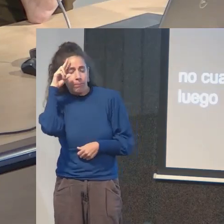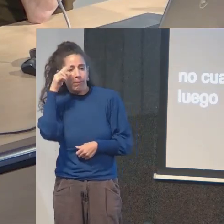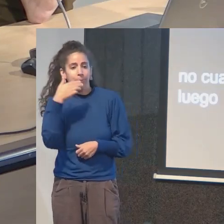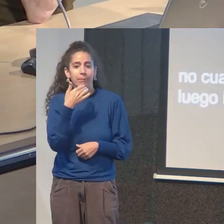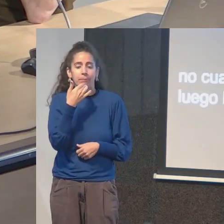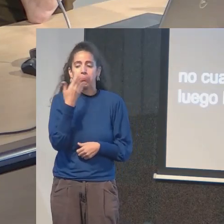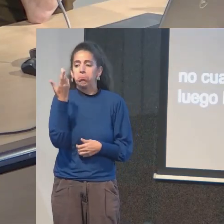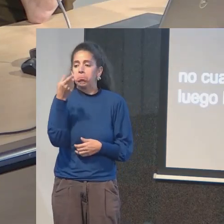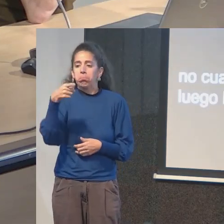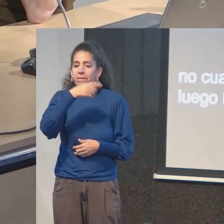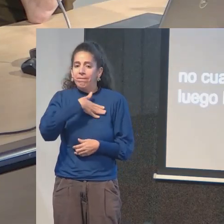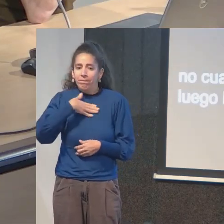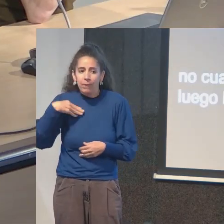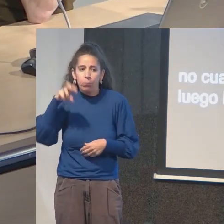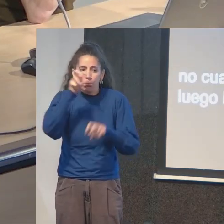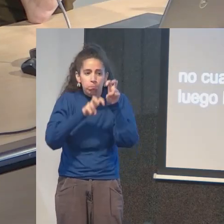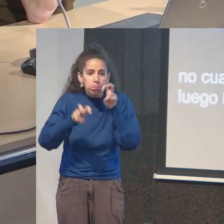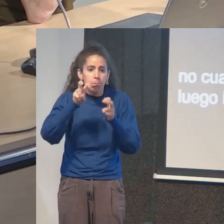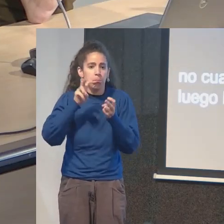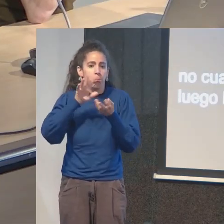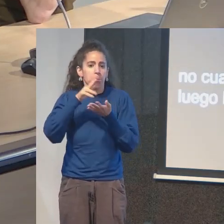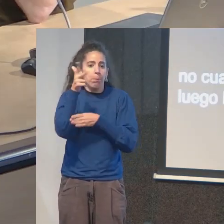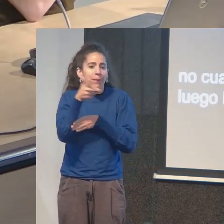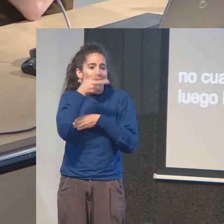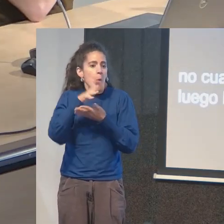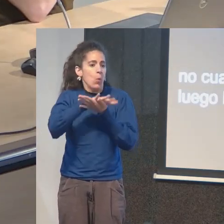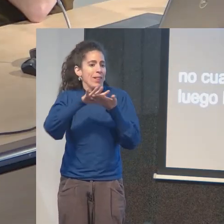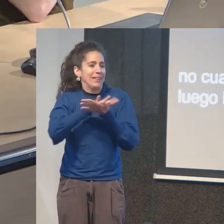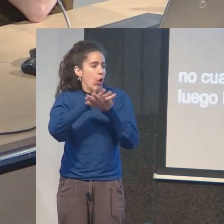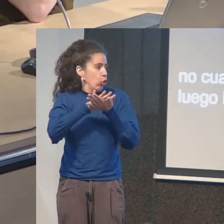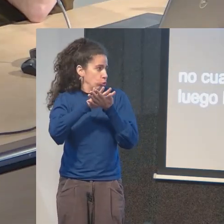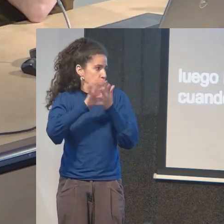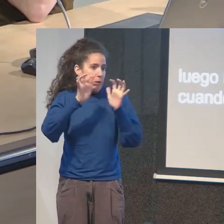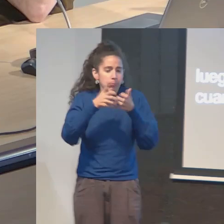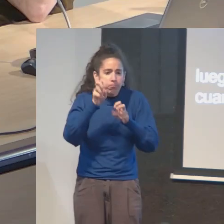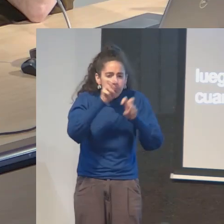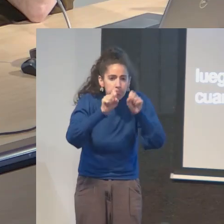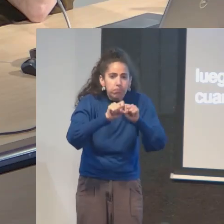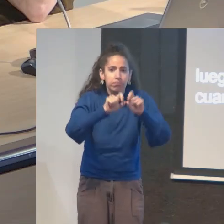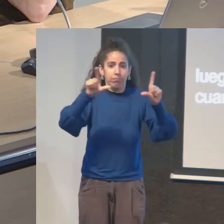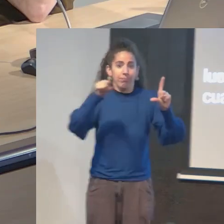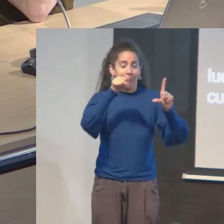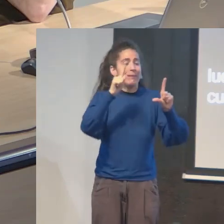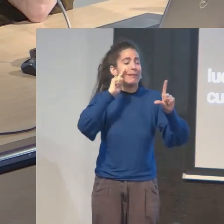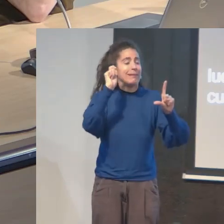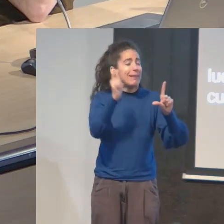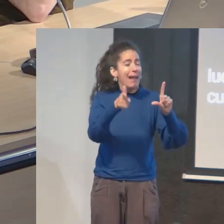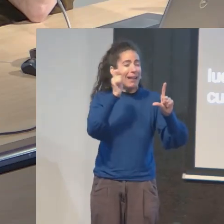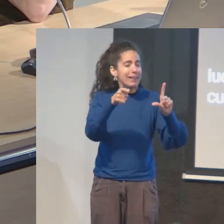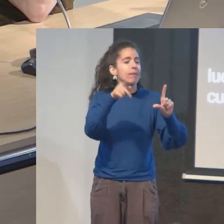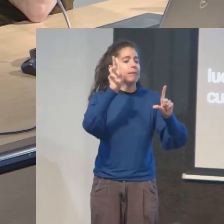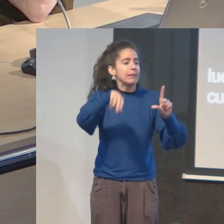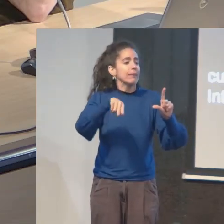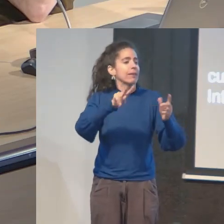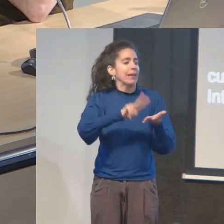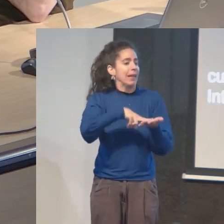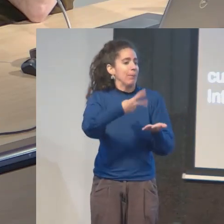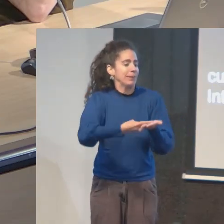máquina, el ChatGPT, en un futuro lo pueda entender, cuando tú vas a buscar vídeos en lengua de signos en Internet,